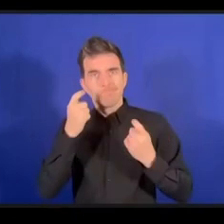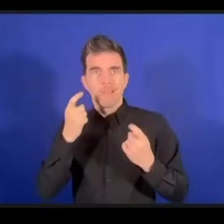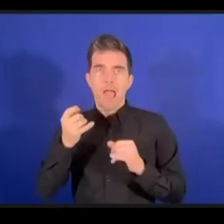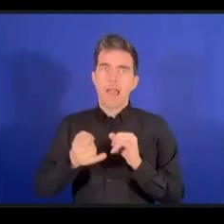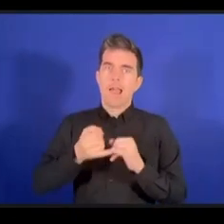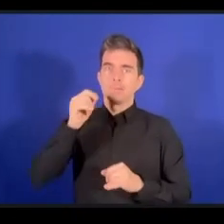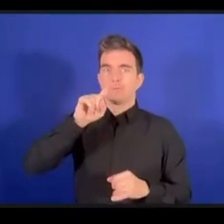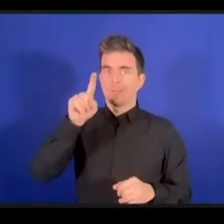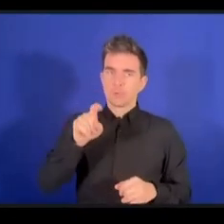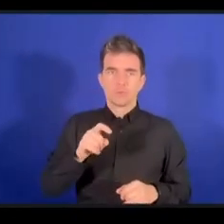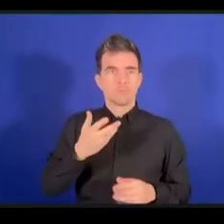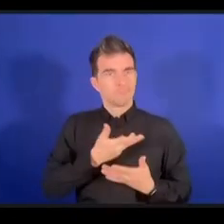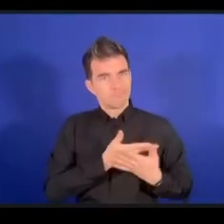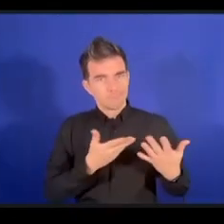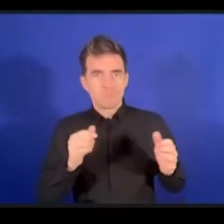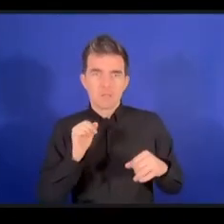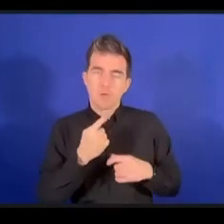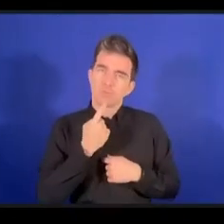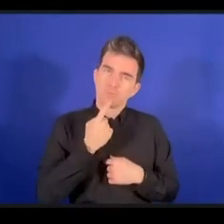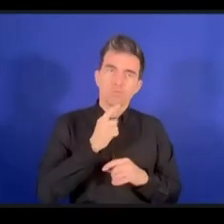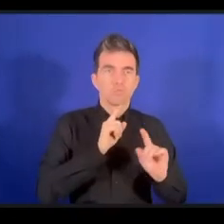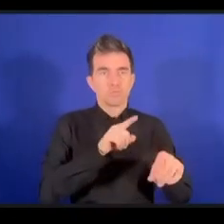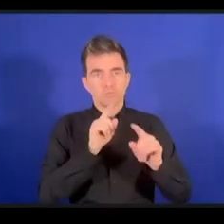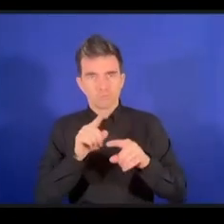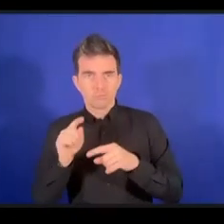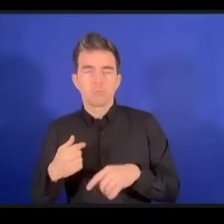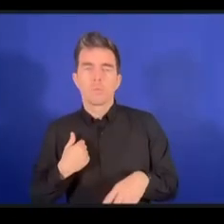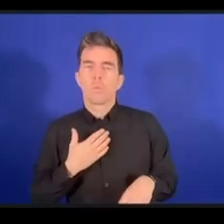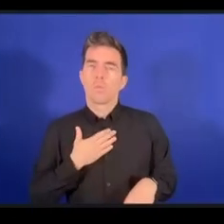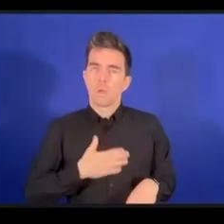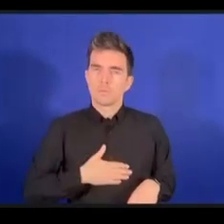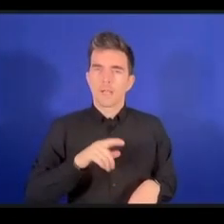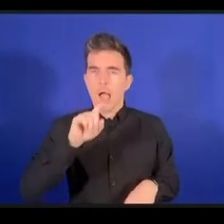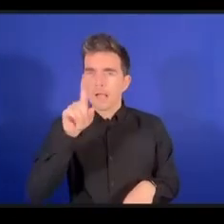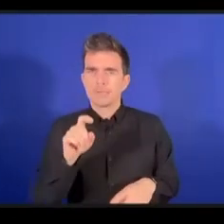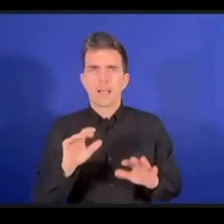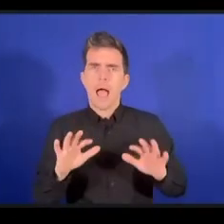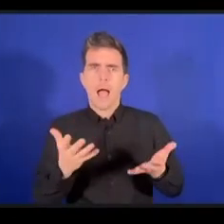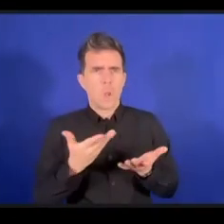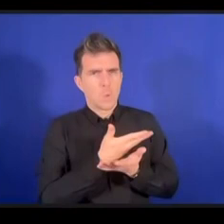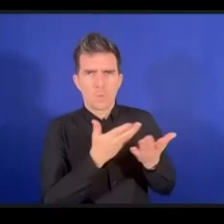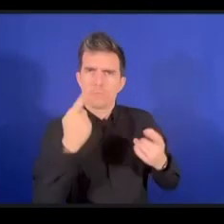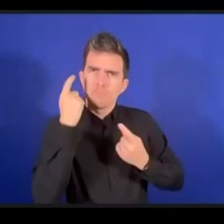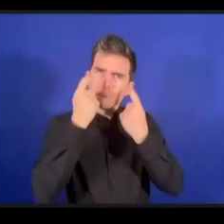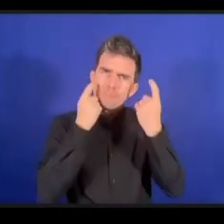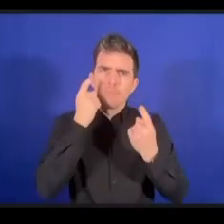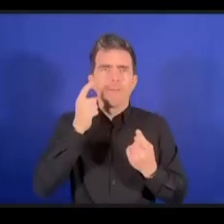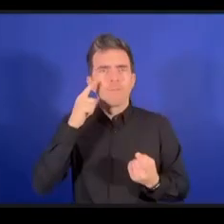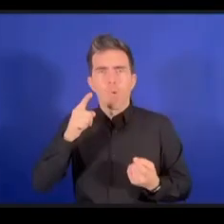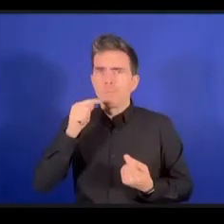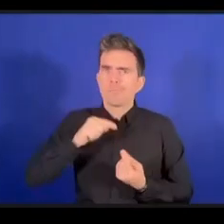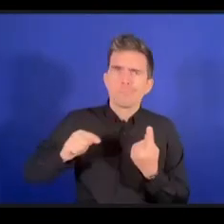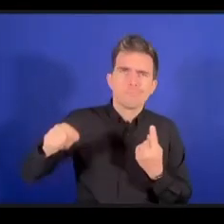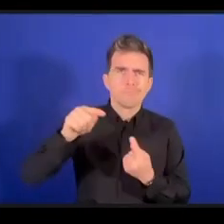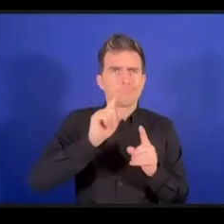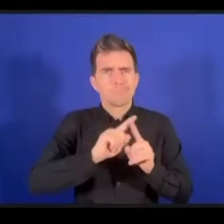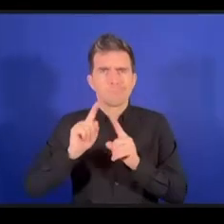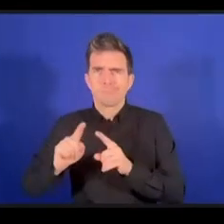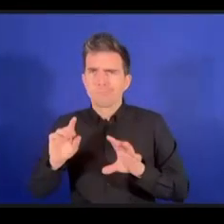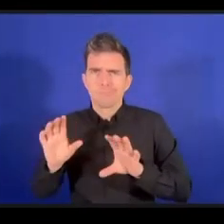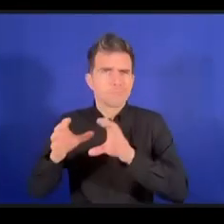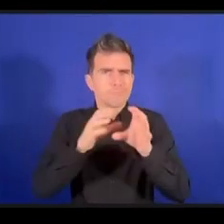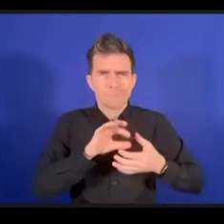cuál Creen ustedes que es el papel de las coaliciones dinámicas en el medio ambiente se ha hablado del futuro del